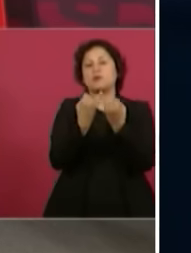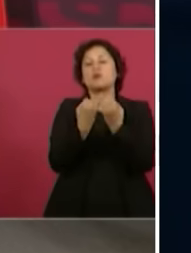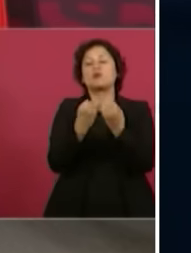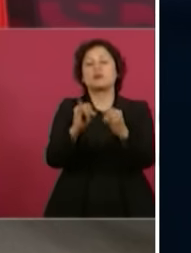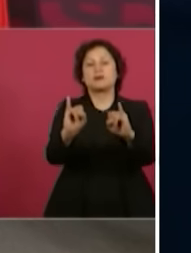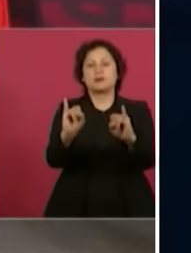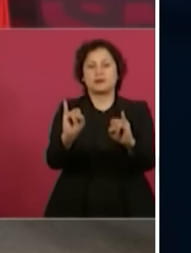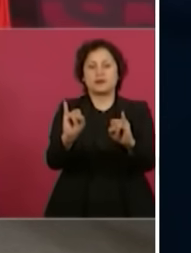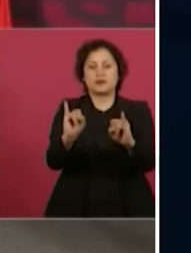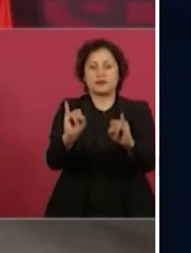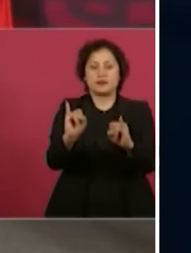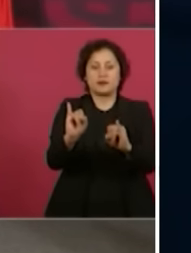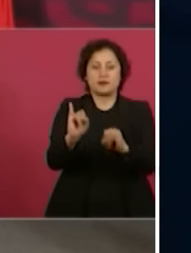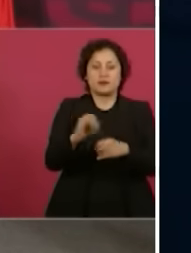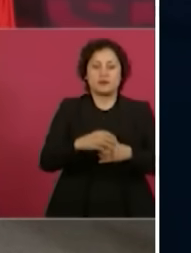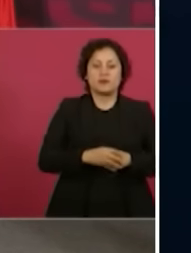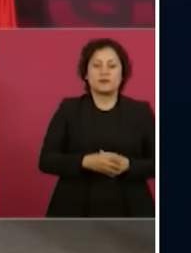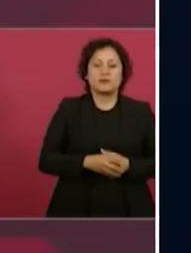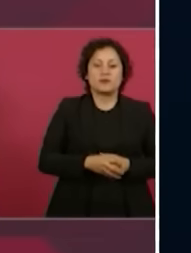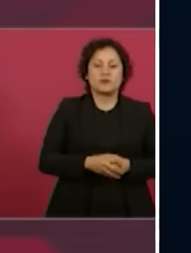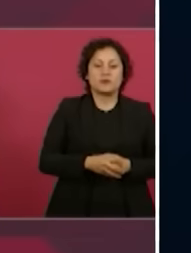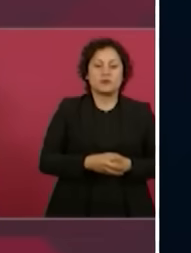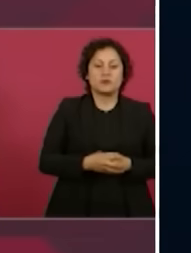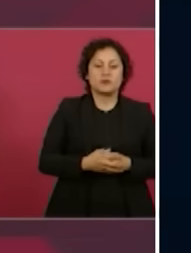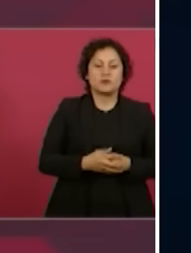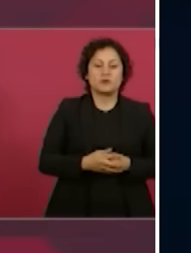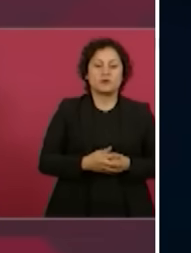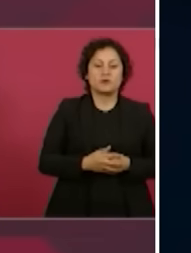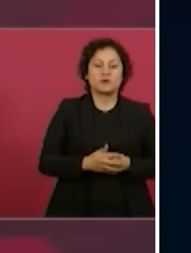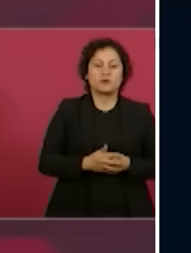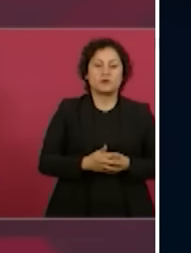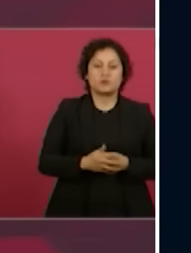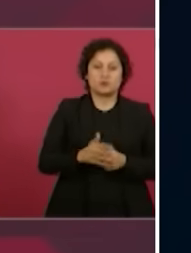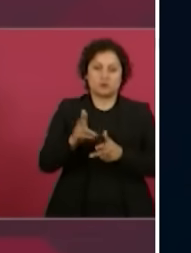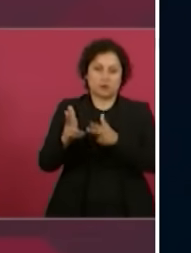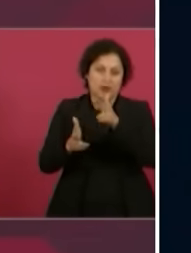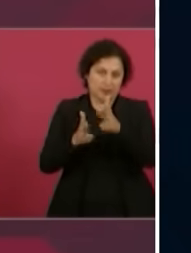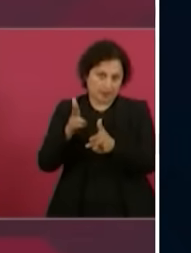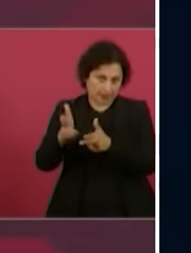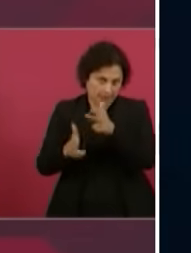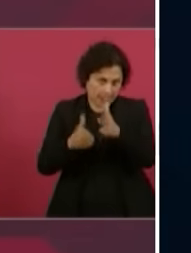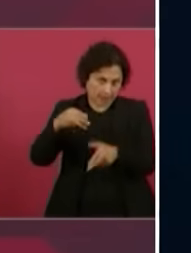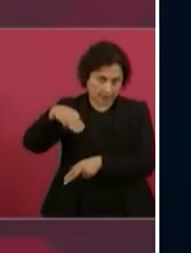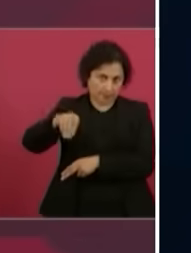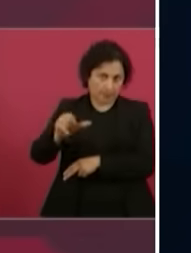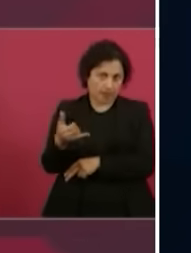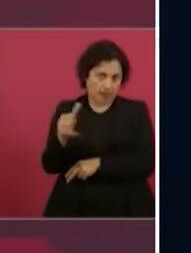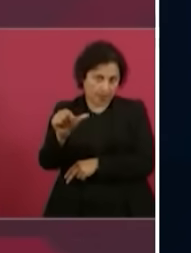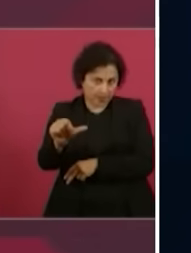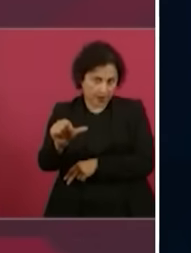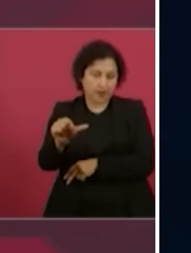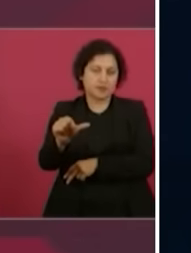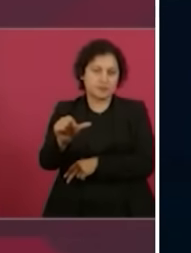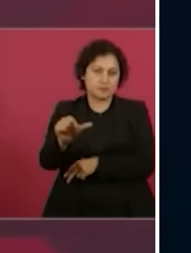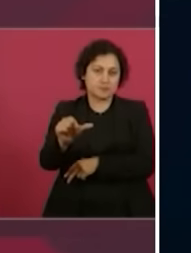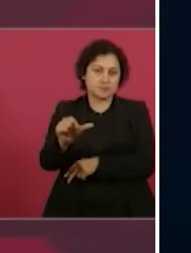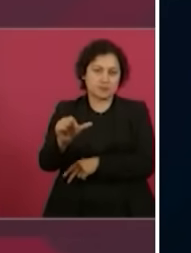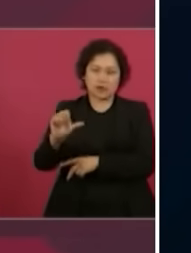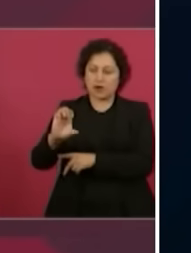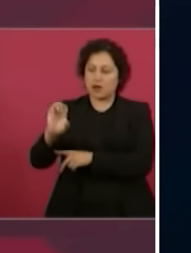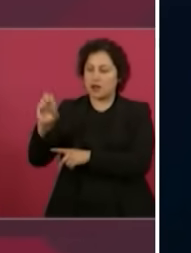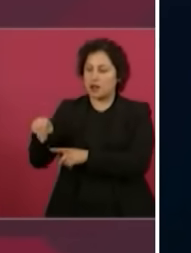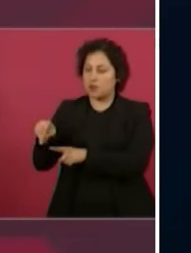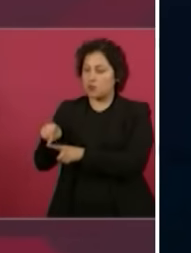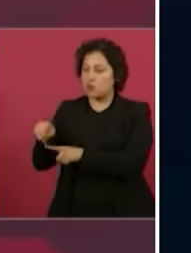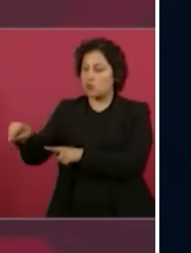el propósito que tenemos ya no se refirió a un sistema de salud como el de Dinamarca Ya dijo de primera pero como